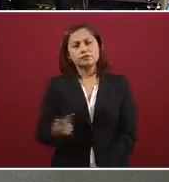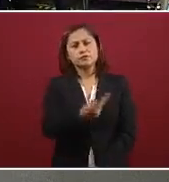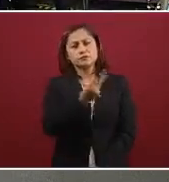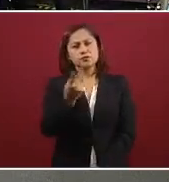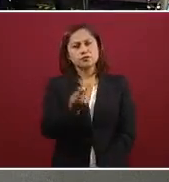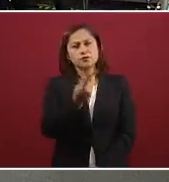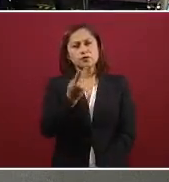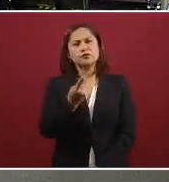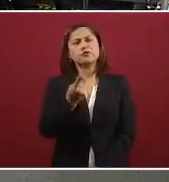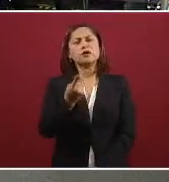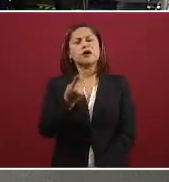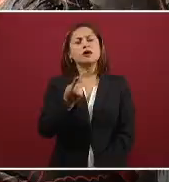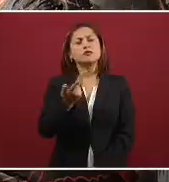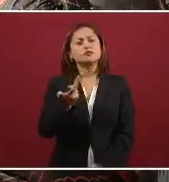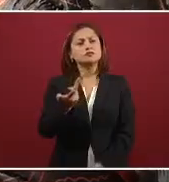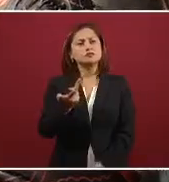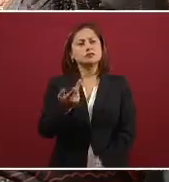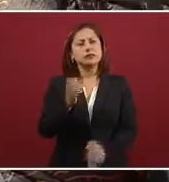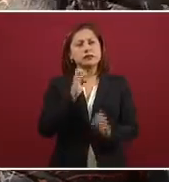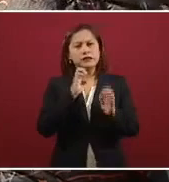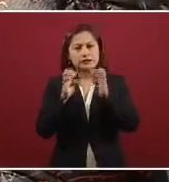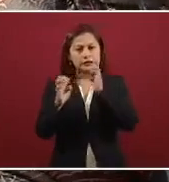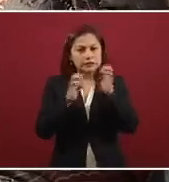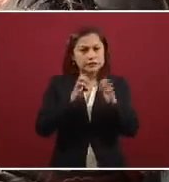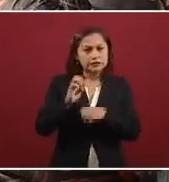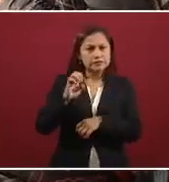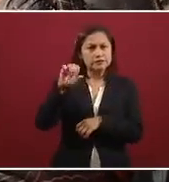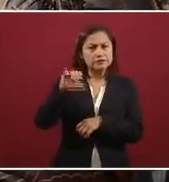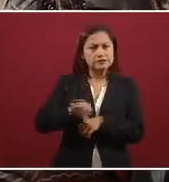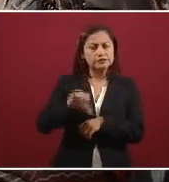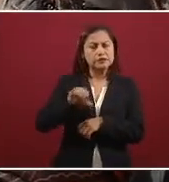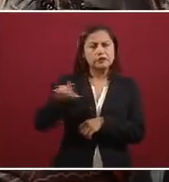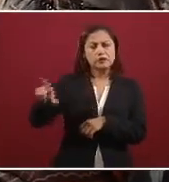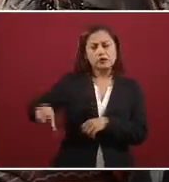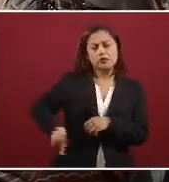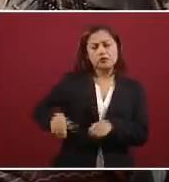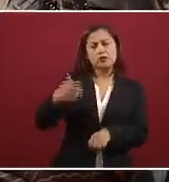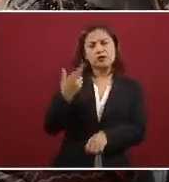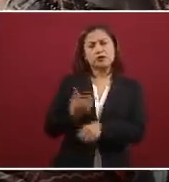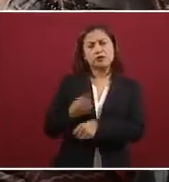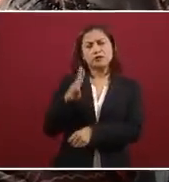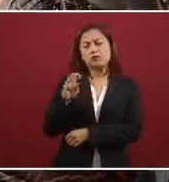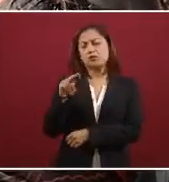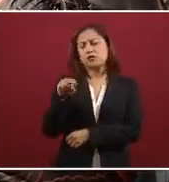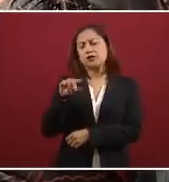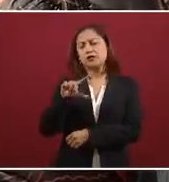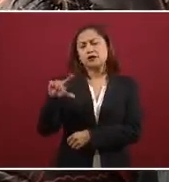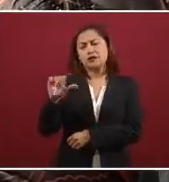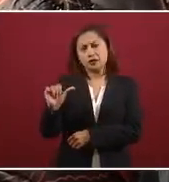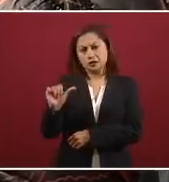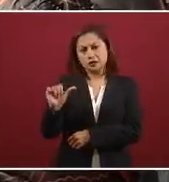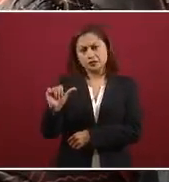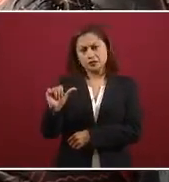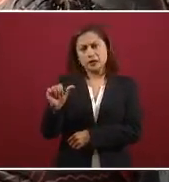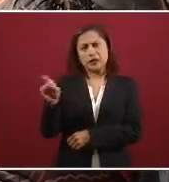el día de hoy, el gobernador Jaime Bonilla dice que, bueno, que